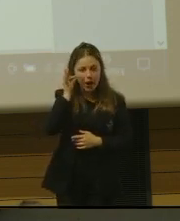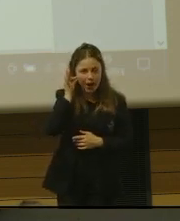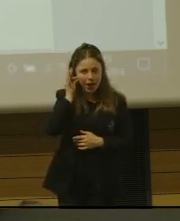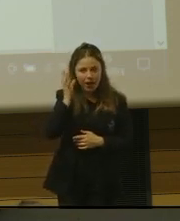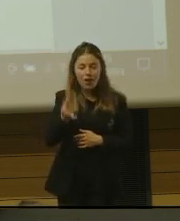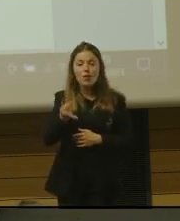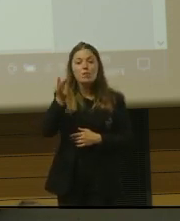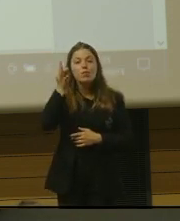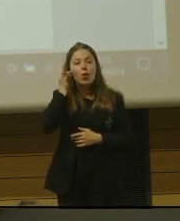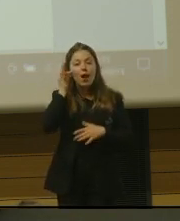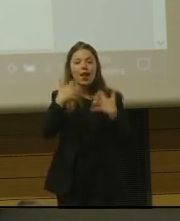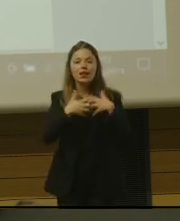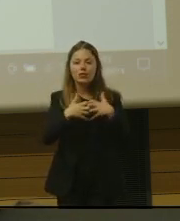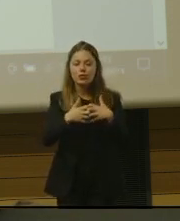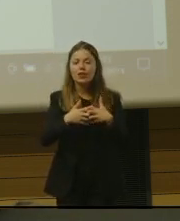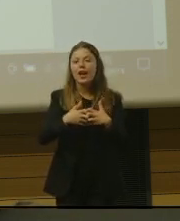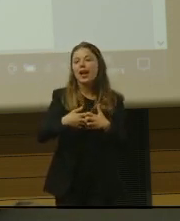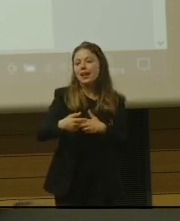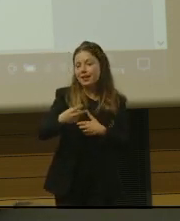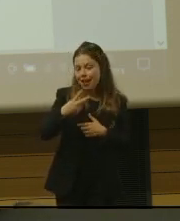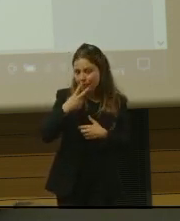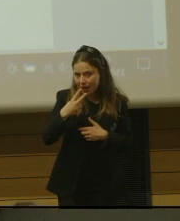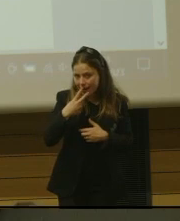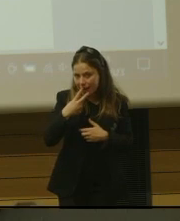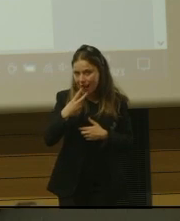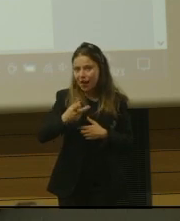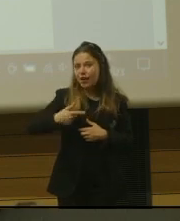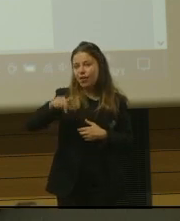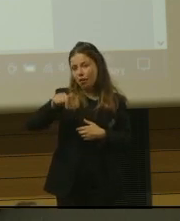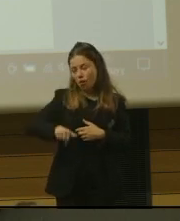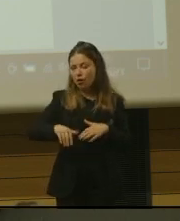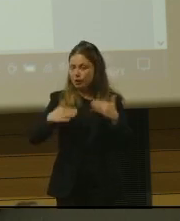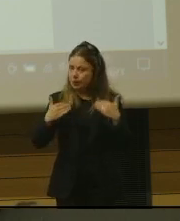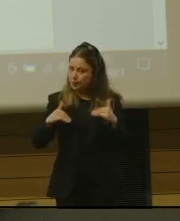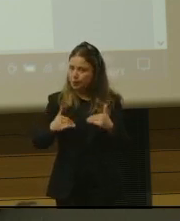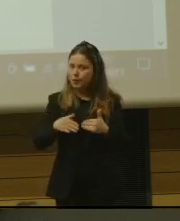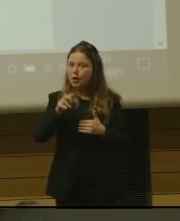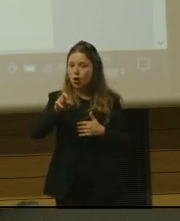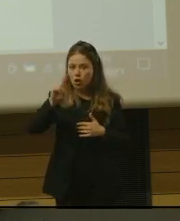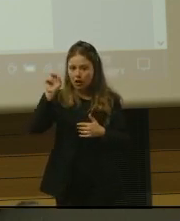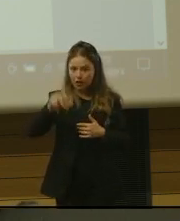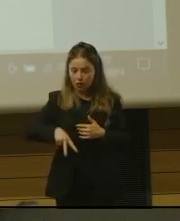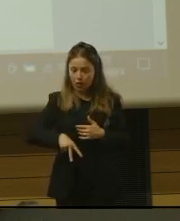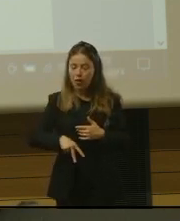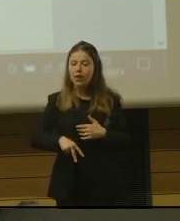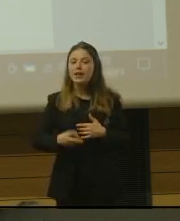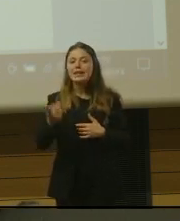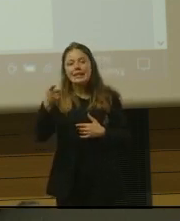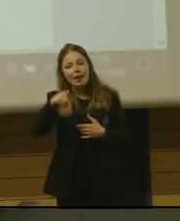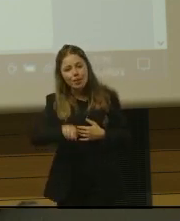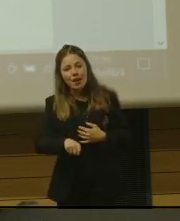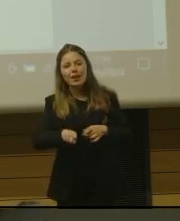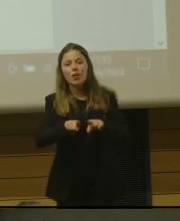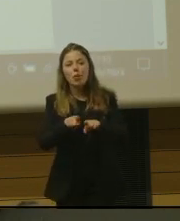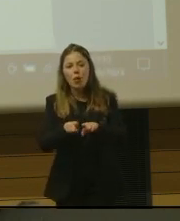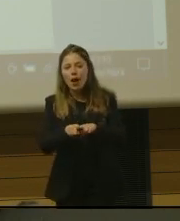final la industria tabaquera, ¿no? Que, bueno, le hemos puesto fin a hoy con sobrada razón, pues también va haciendo,